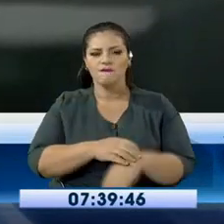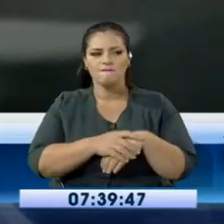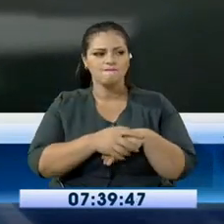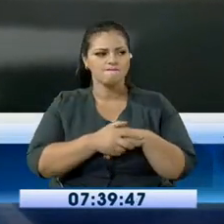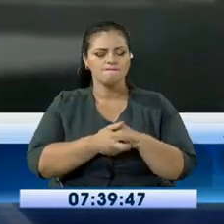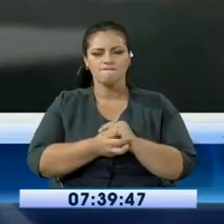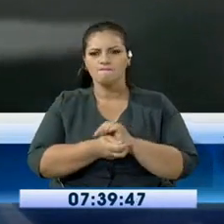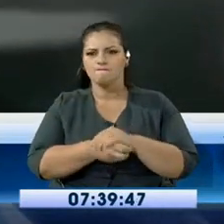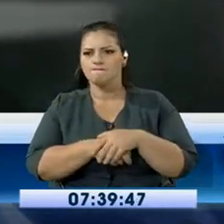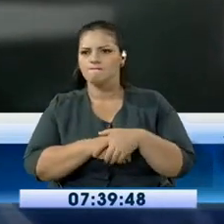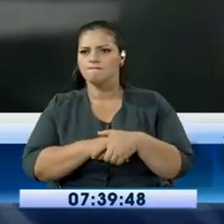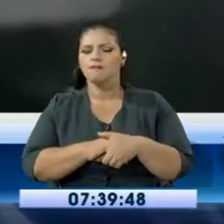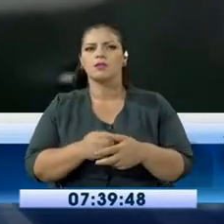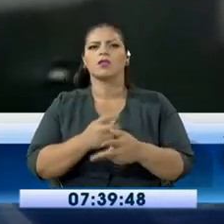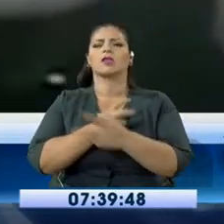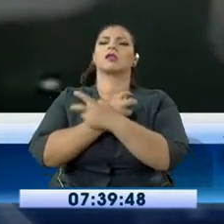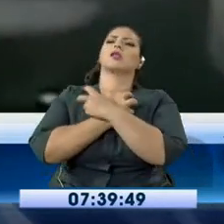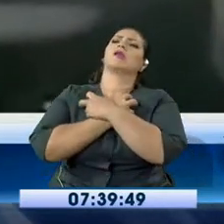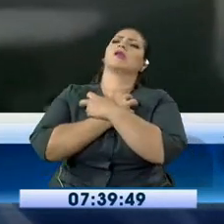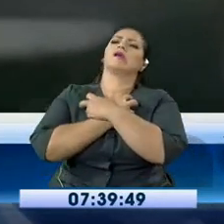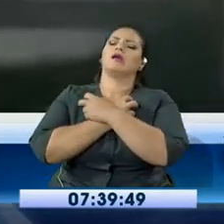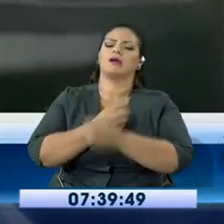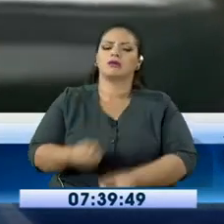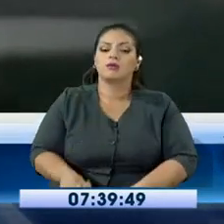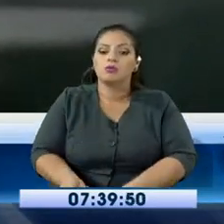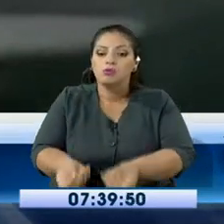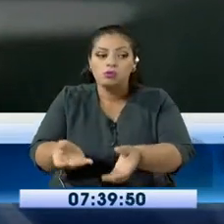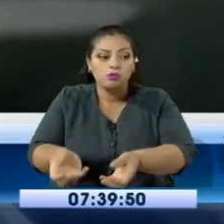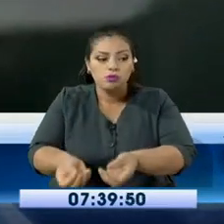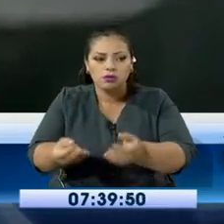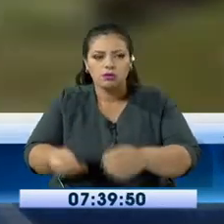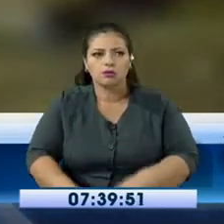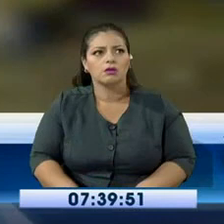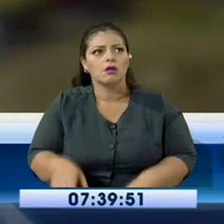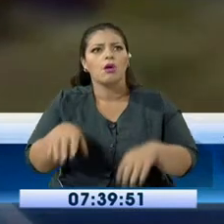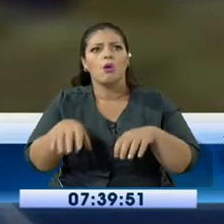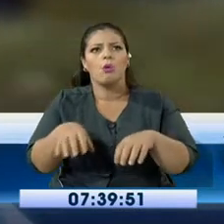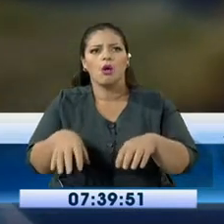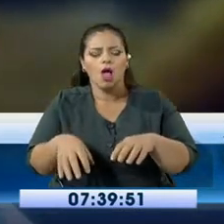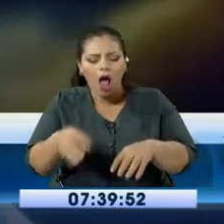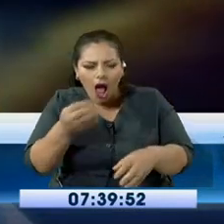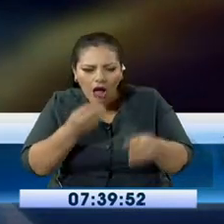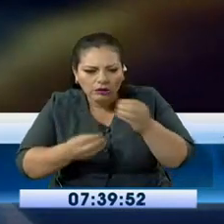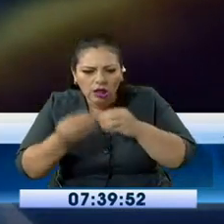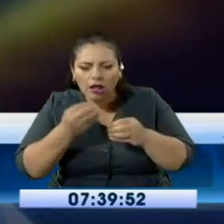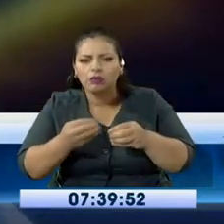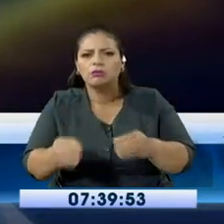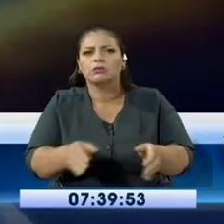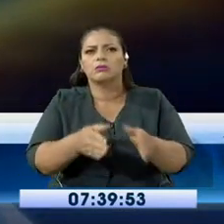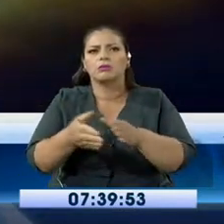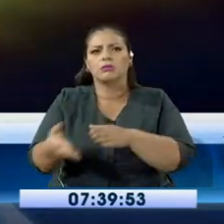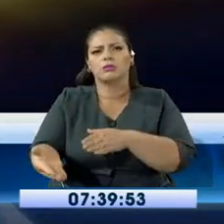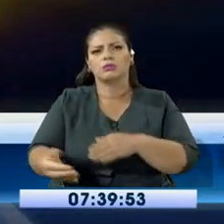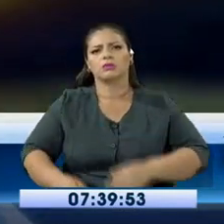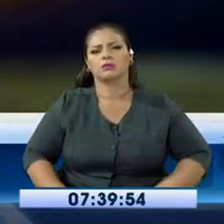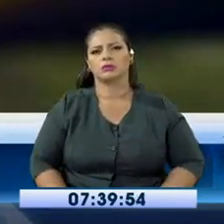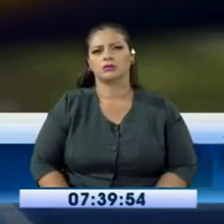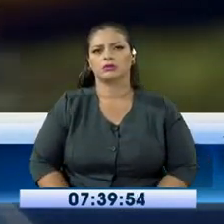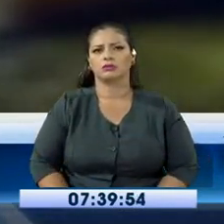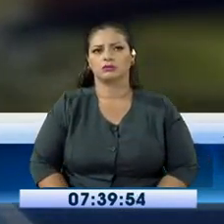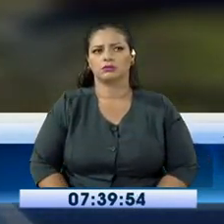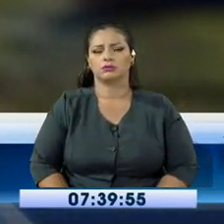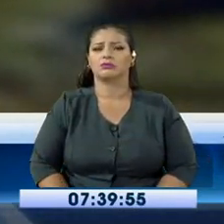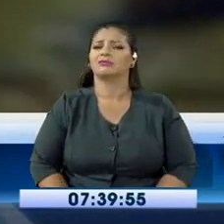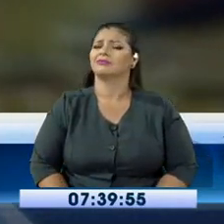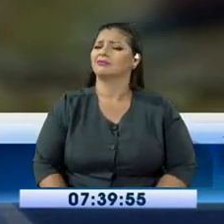los responsables de estos actos crueles que han conmocionado a la ciudad de Loja. Acaban de matar a Oso y a Gary. Qué pena,